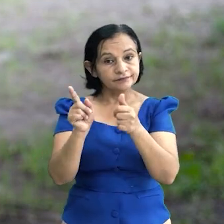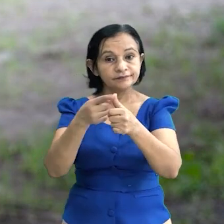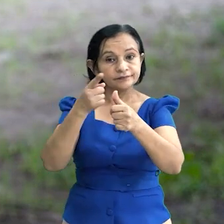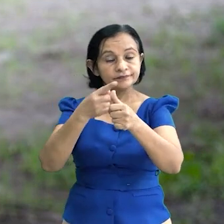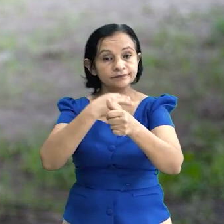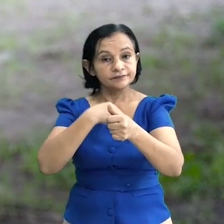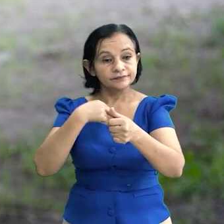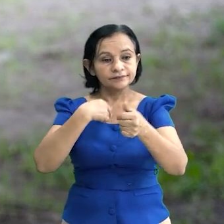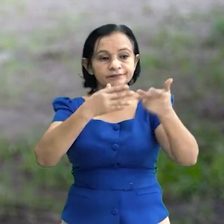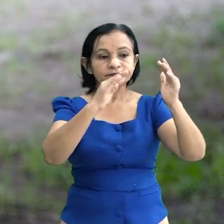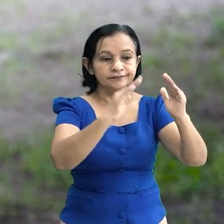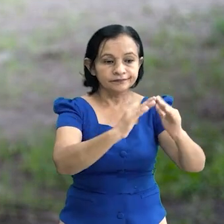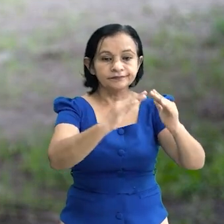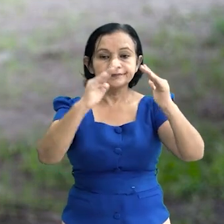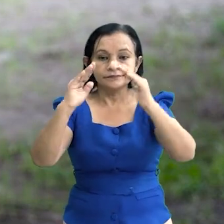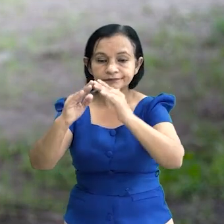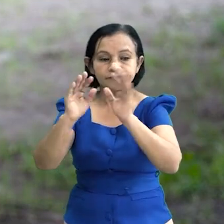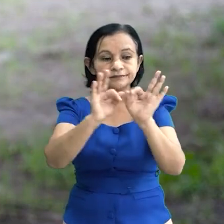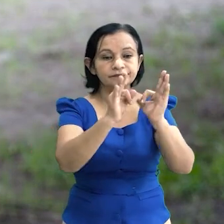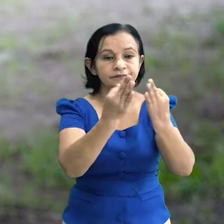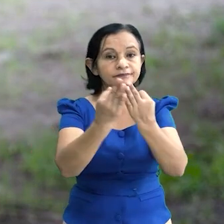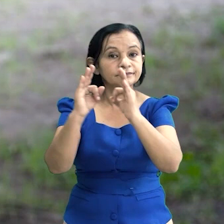lugar, venimos casa a casa, familia por familia,